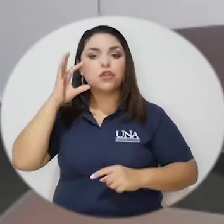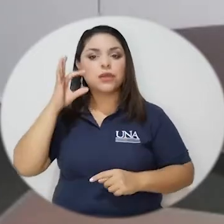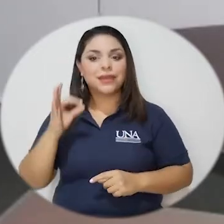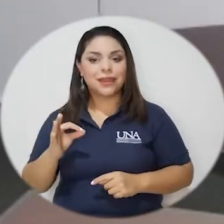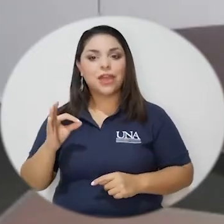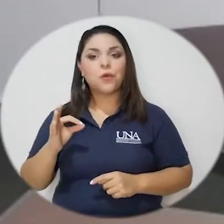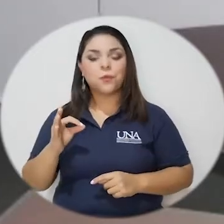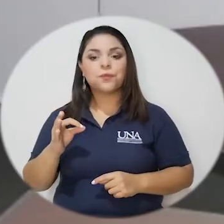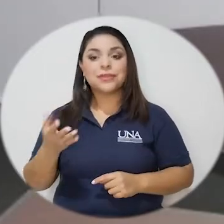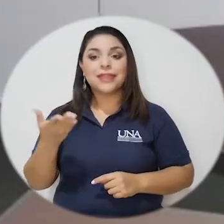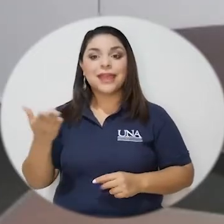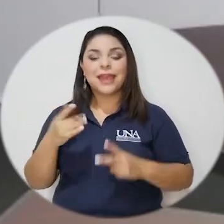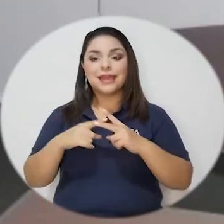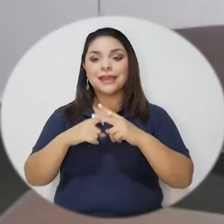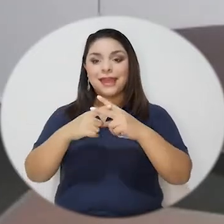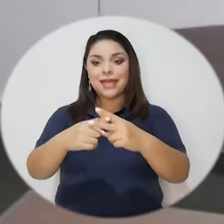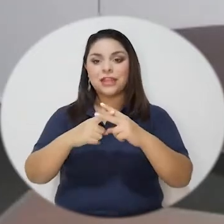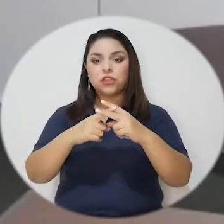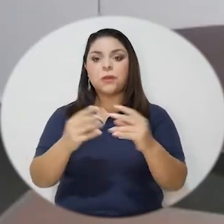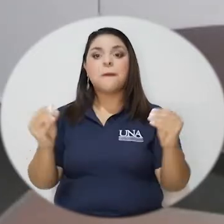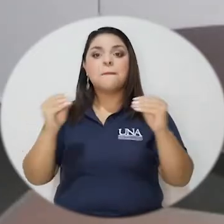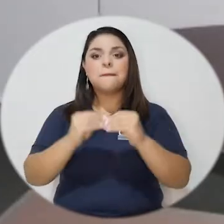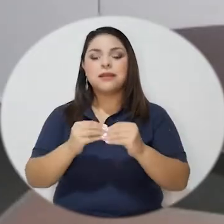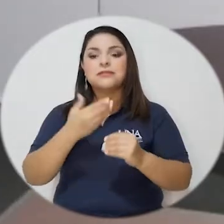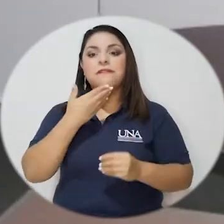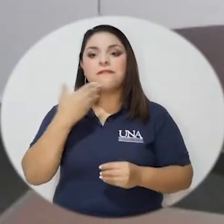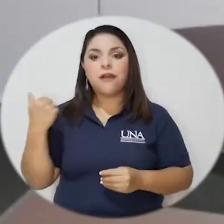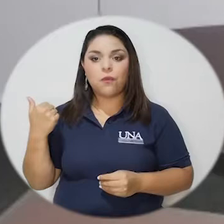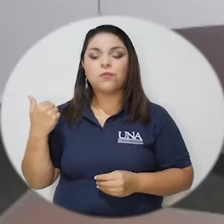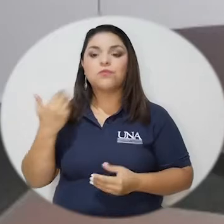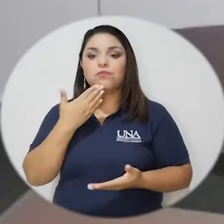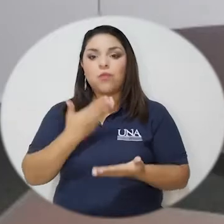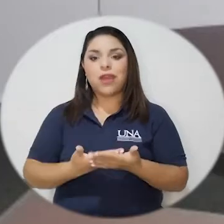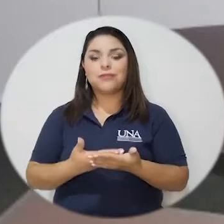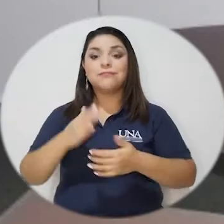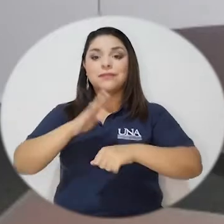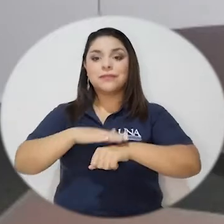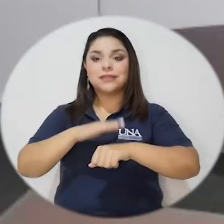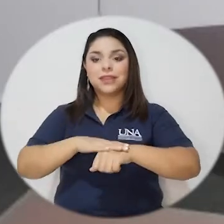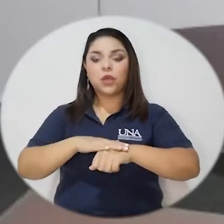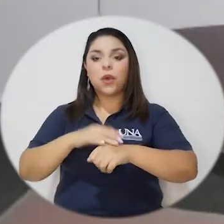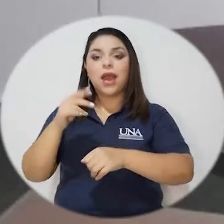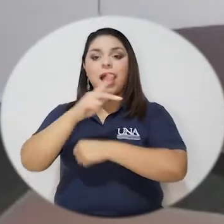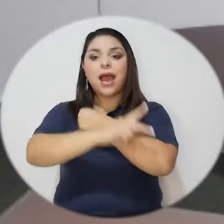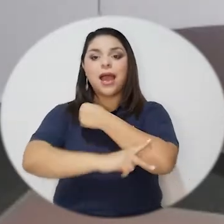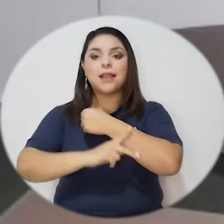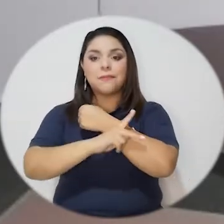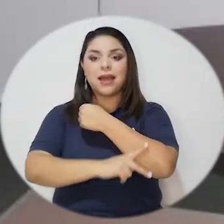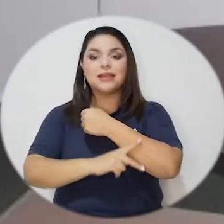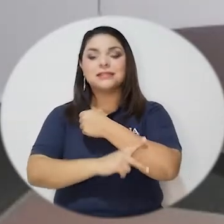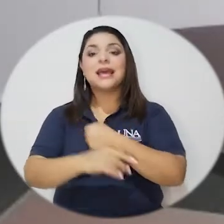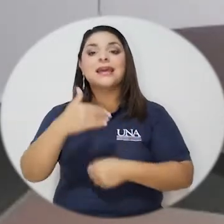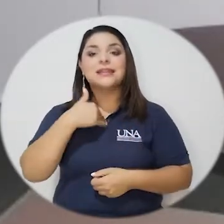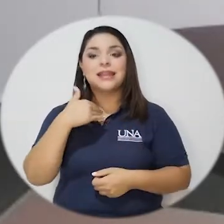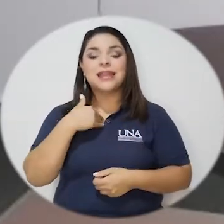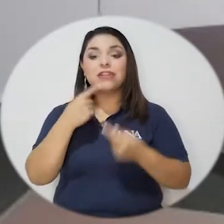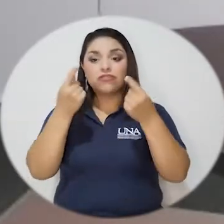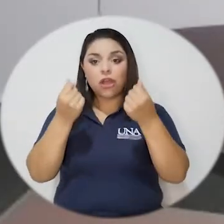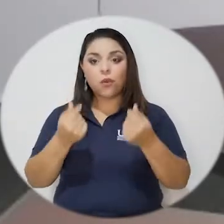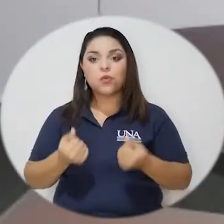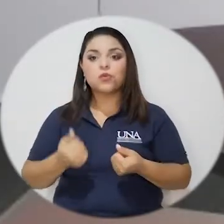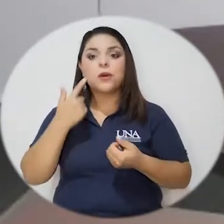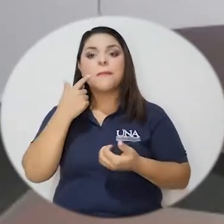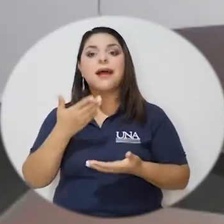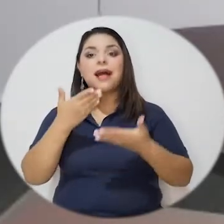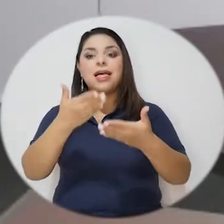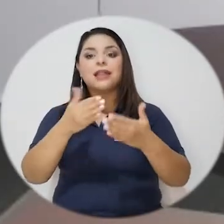pero creo que los créditos más favorables han sido los que han permitido al país generar